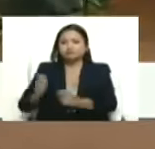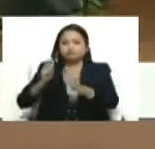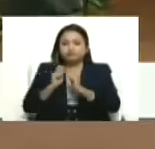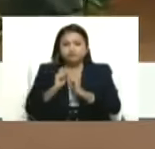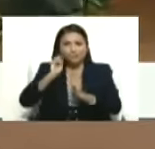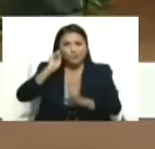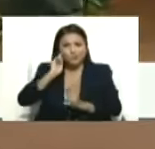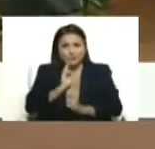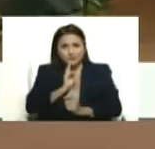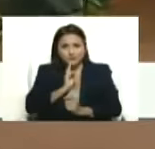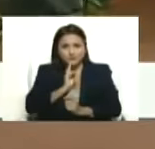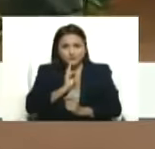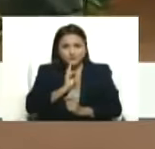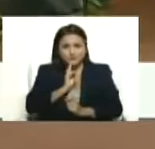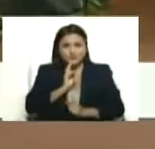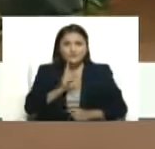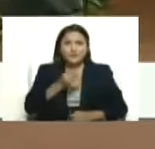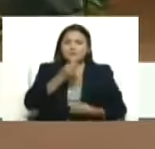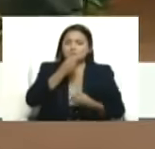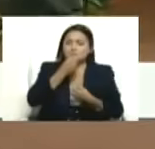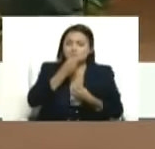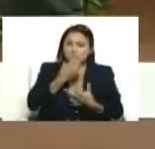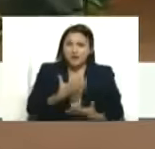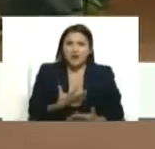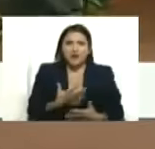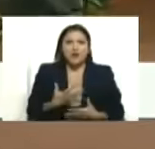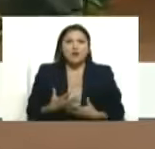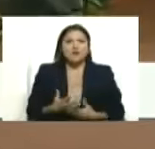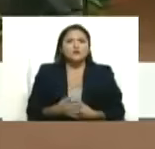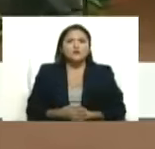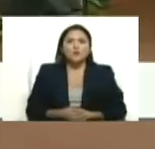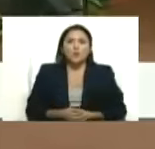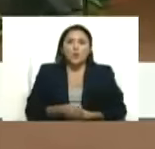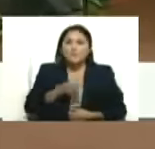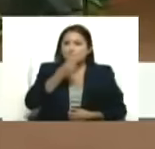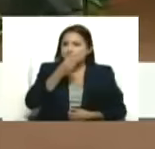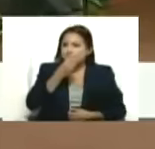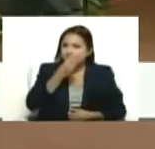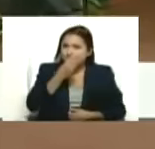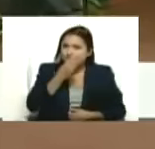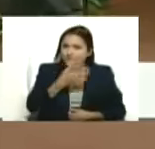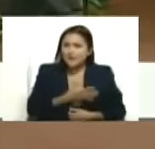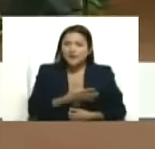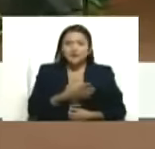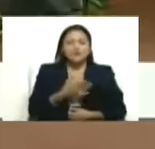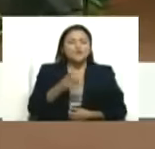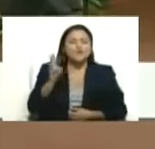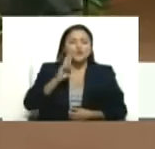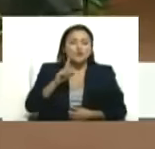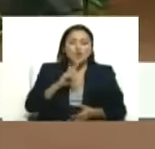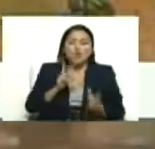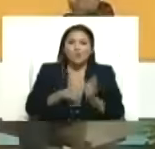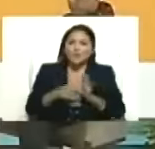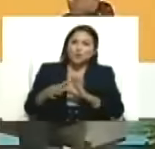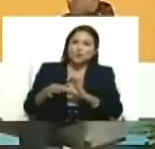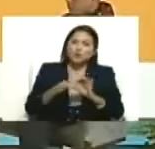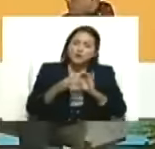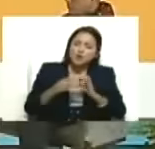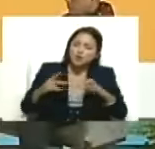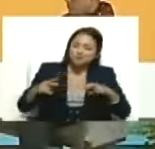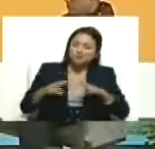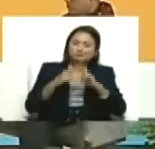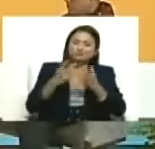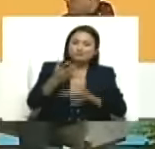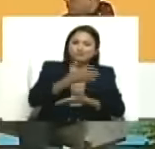libertadoras ha sido hermoso el encuentro el encuentro en la unidad nacional el encuentro en nuestra parcialidad